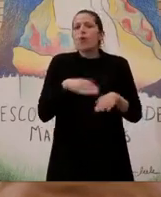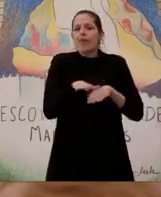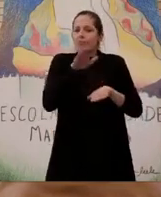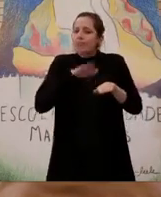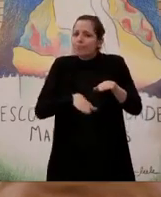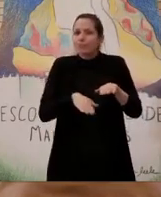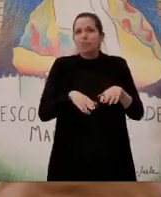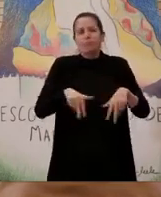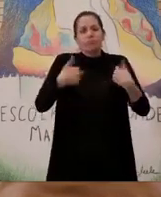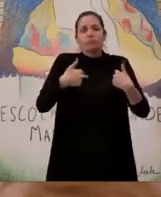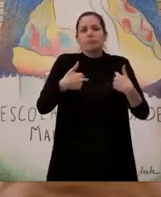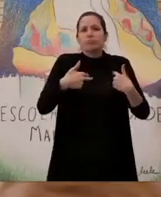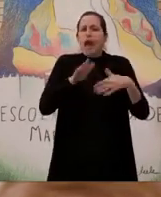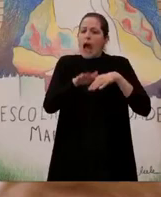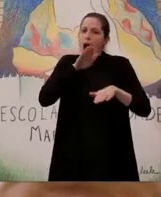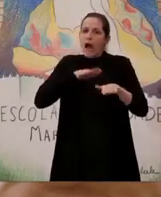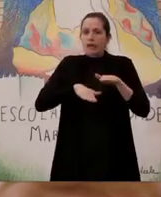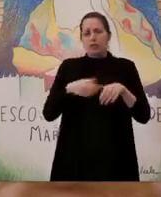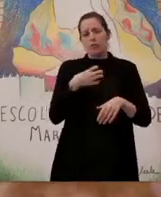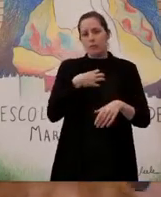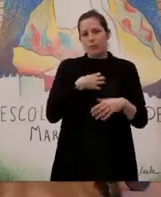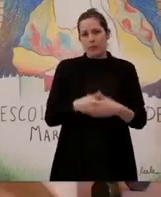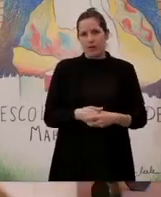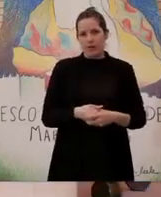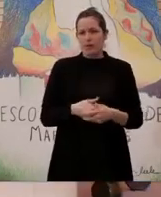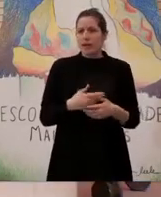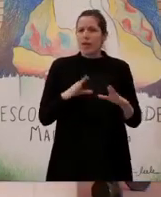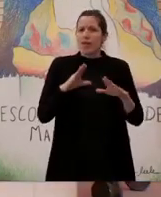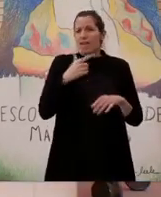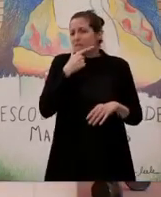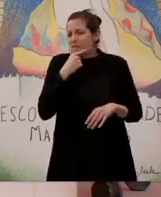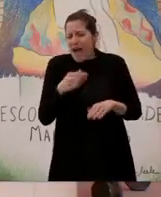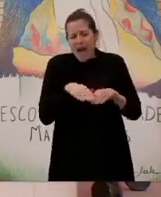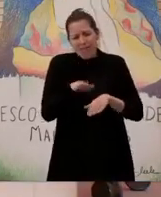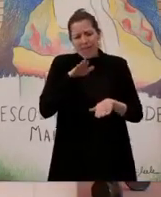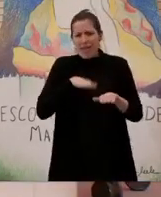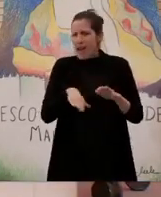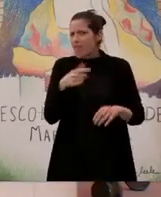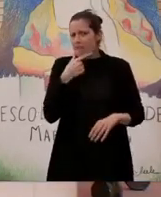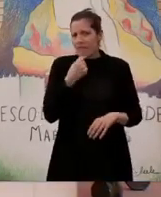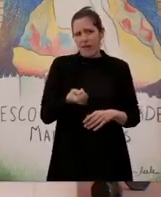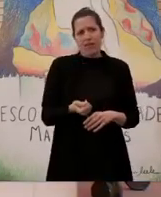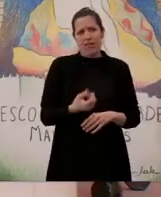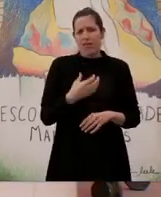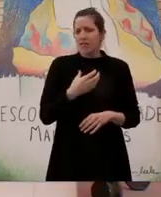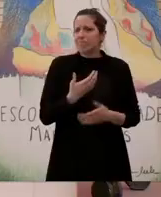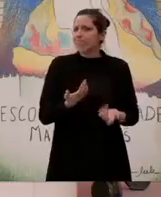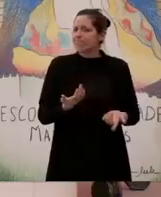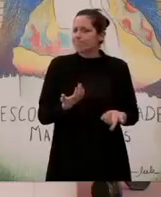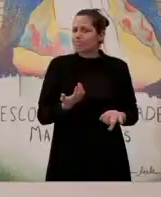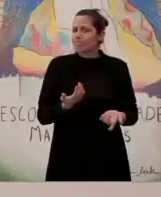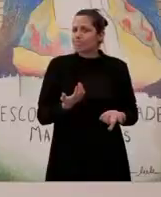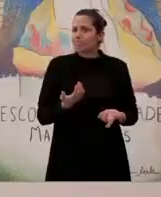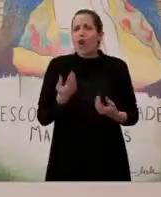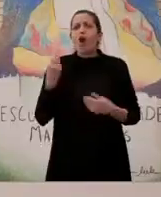porque o feminismo es muy fácil que retroceda y hoyo transmitir ya generaciones nuevas de mujeres y de